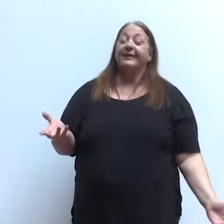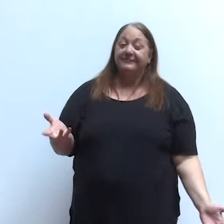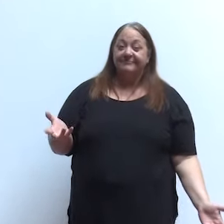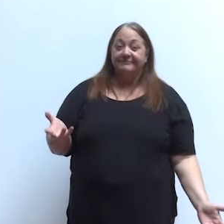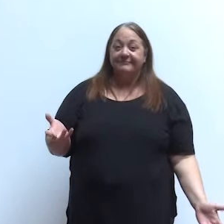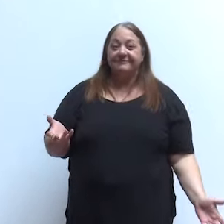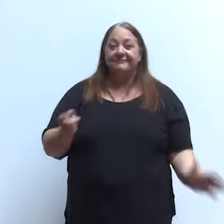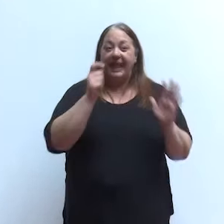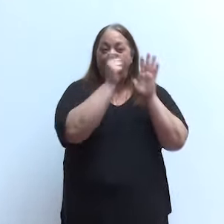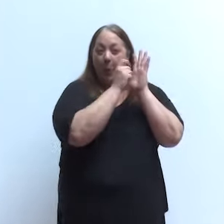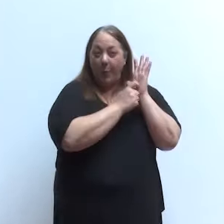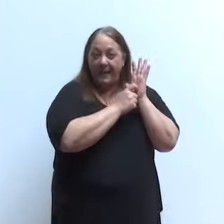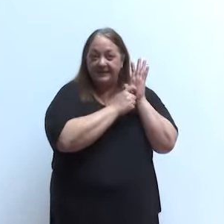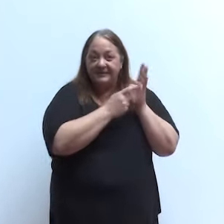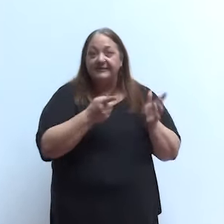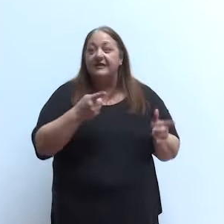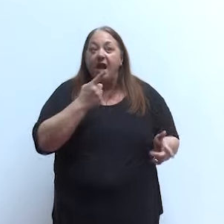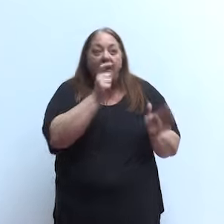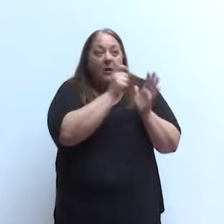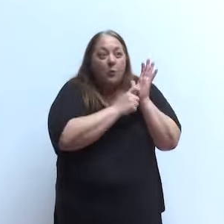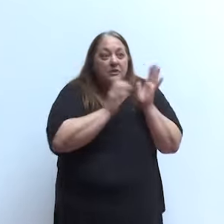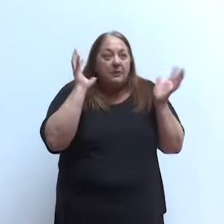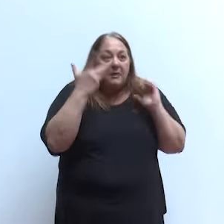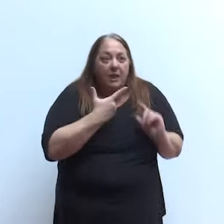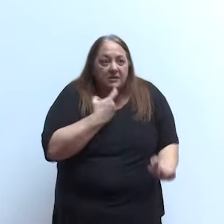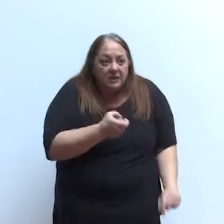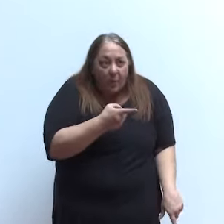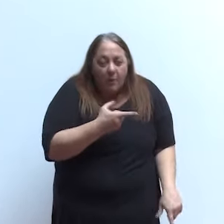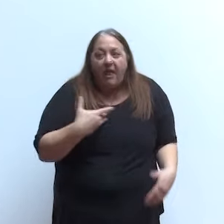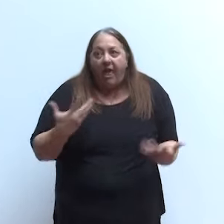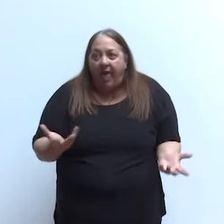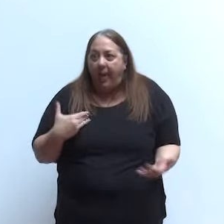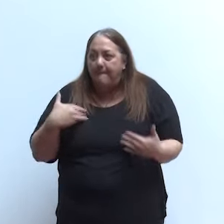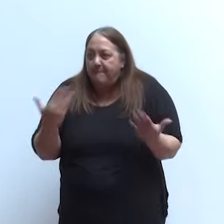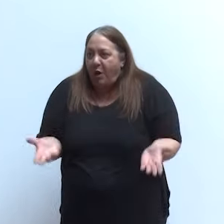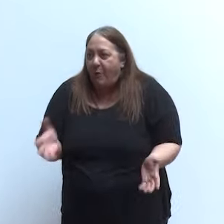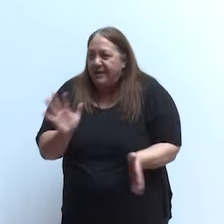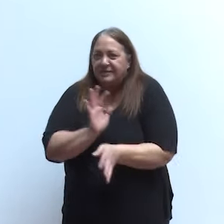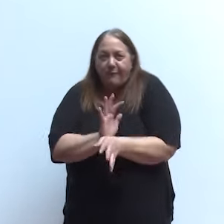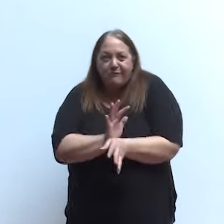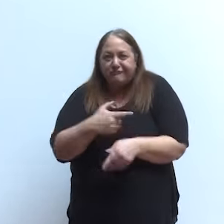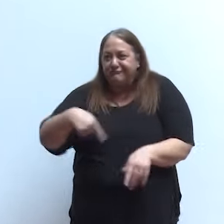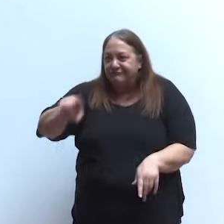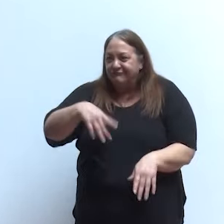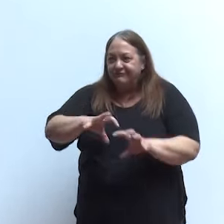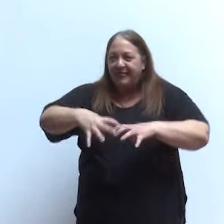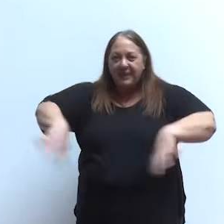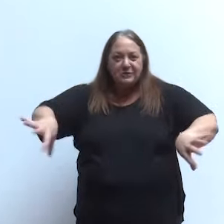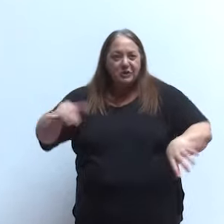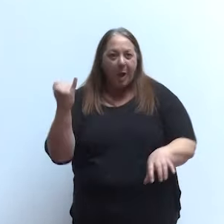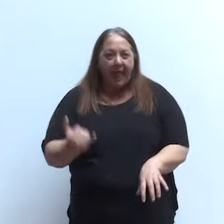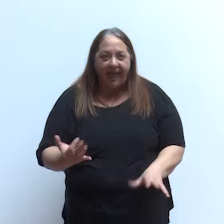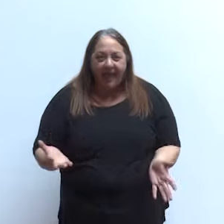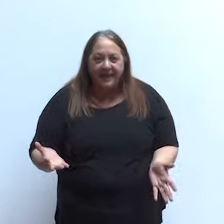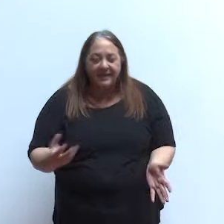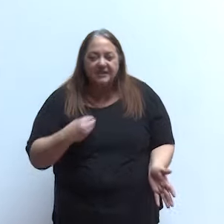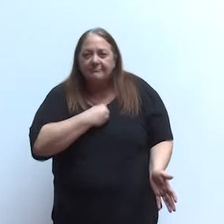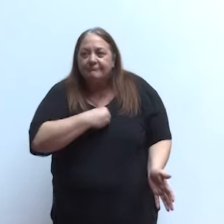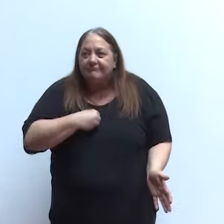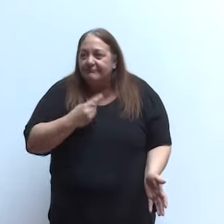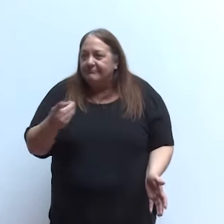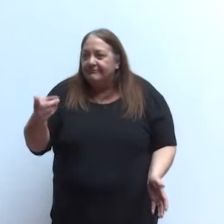un artazoo dice Javier por lo por lo la la excesiva división no sentían no se sentían a